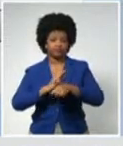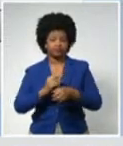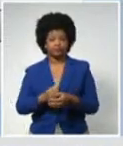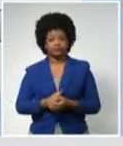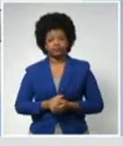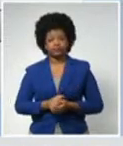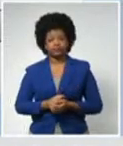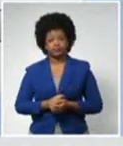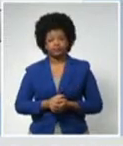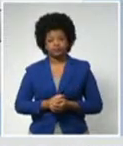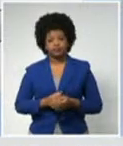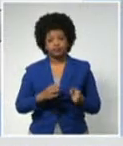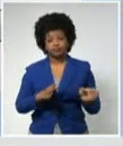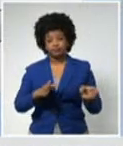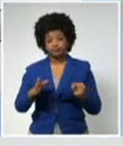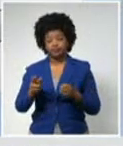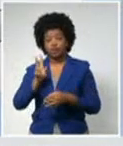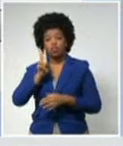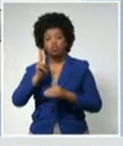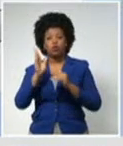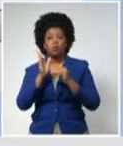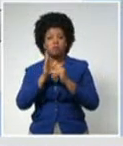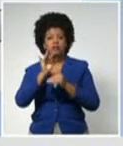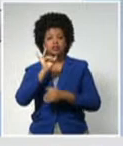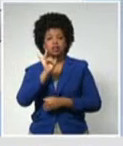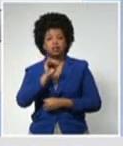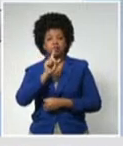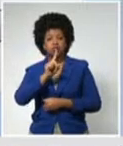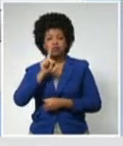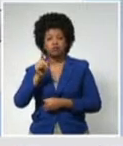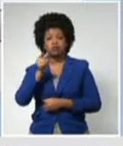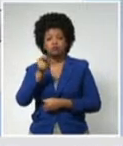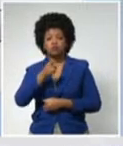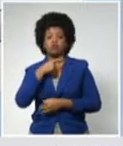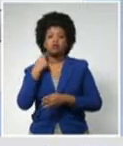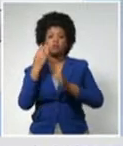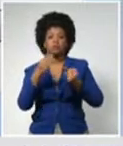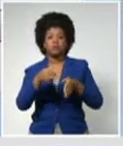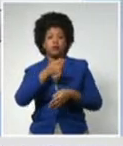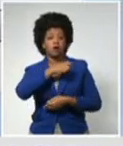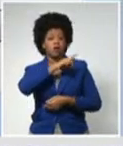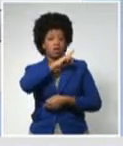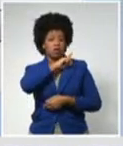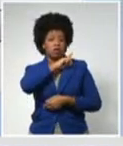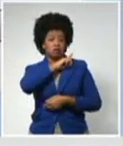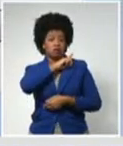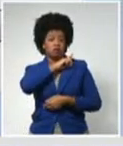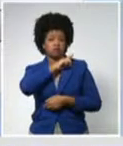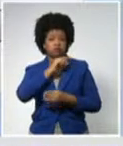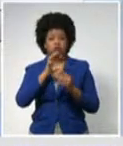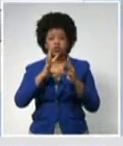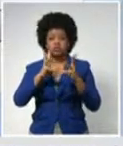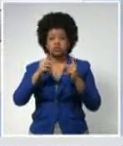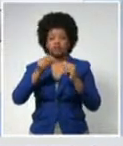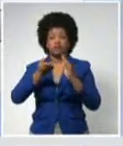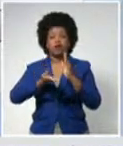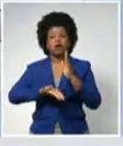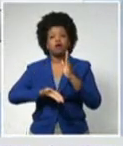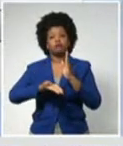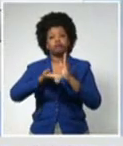y con los 2.711 personas que fallecieron ayer, la cifra se incrementa